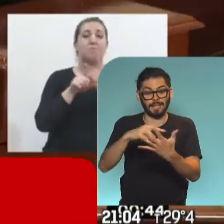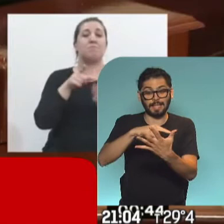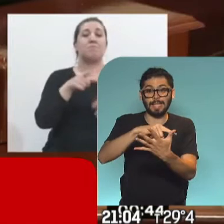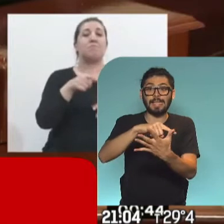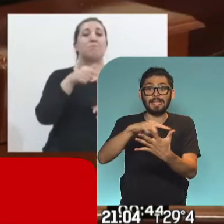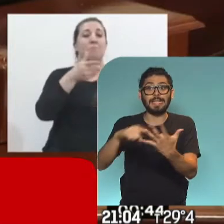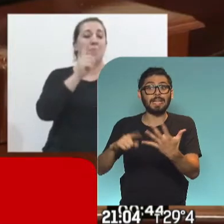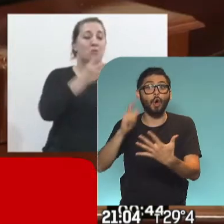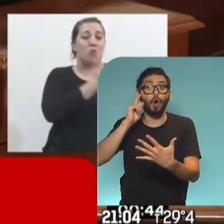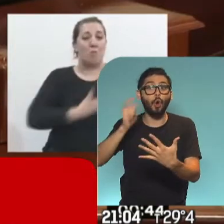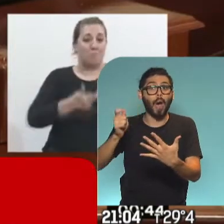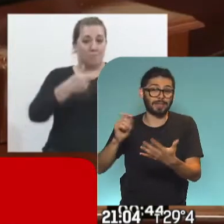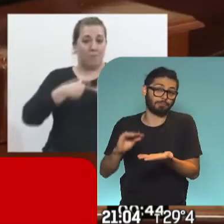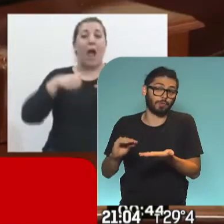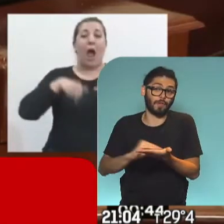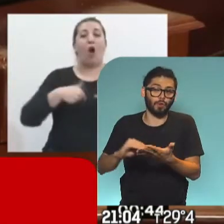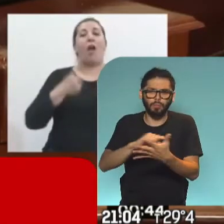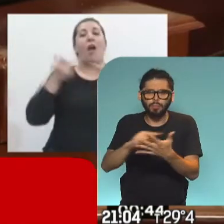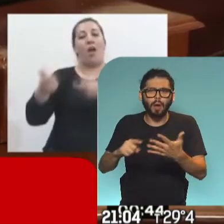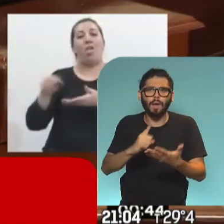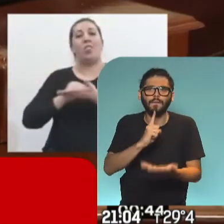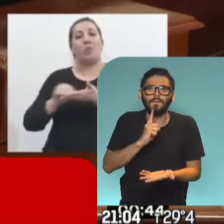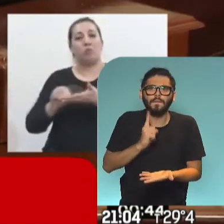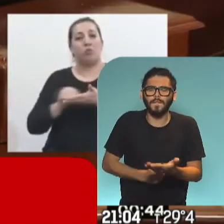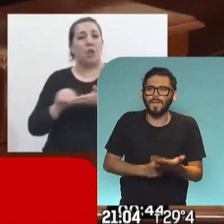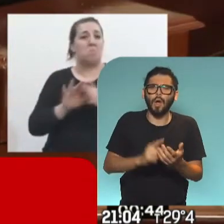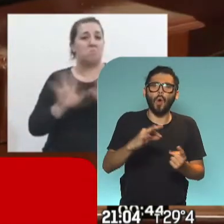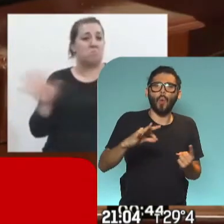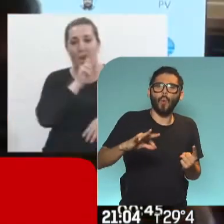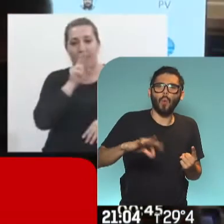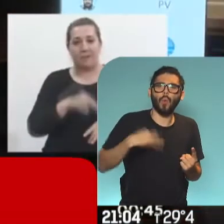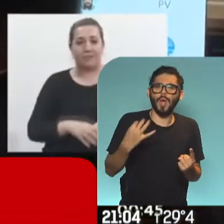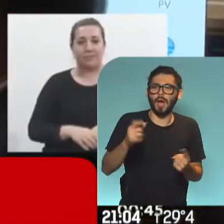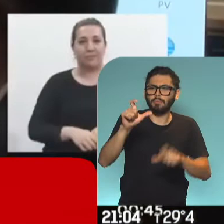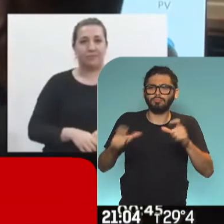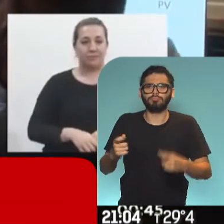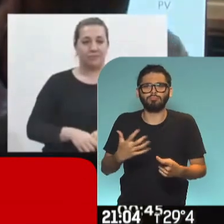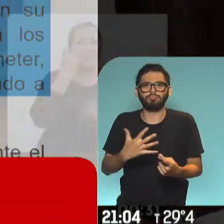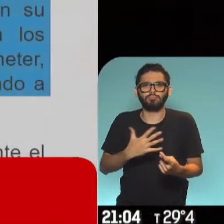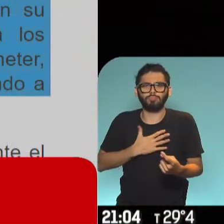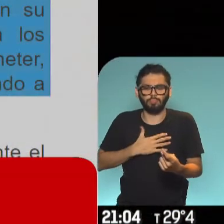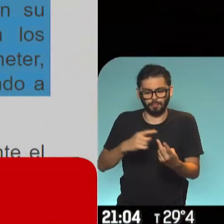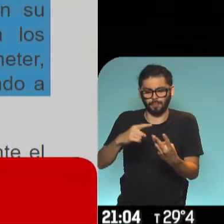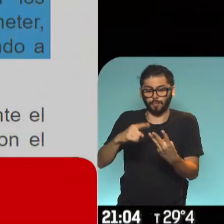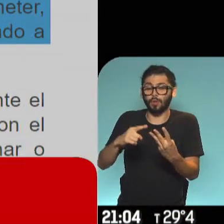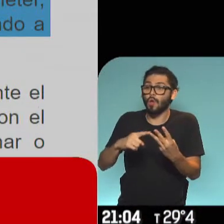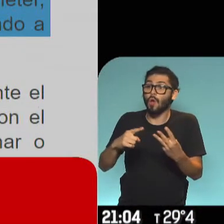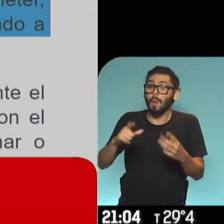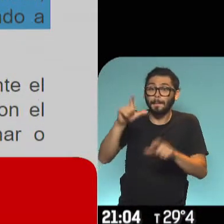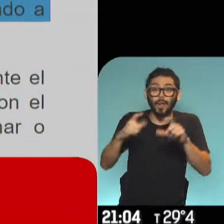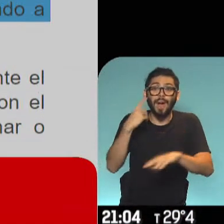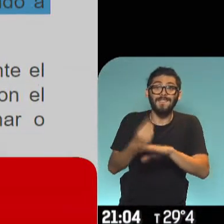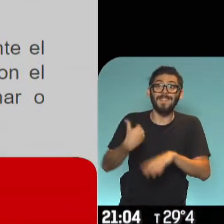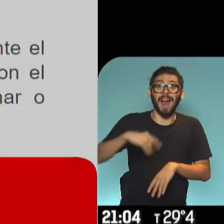funcionarios deciden sobre la vida, sobre el patrimonio y sobre la libertad de las personas que habitan nuestro país. Y